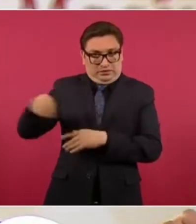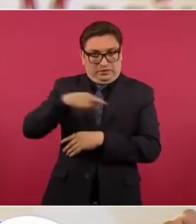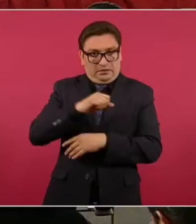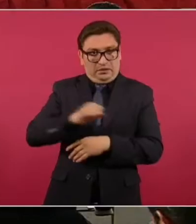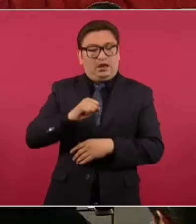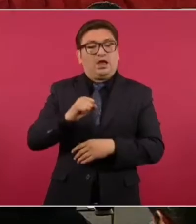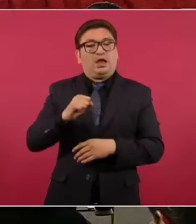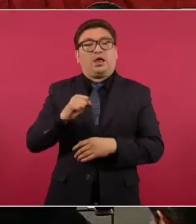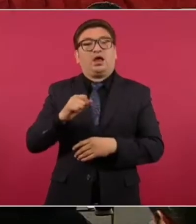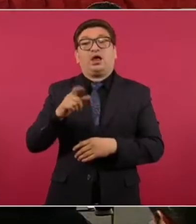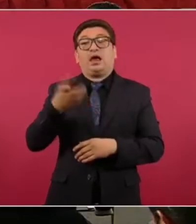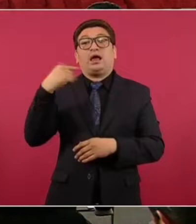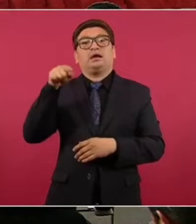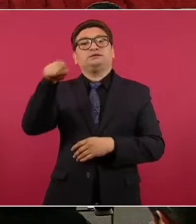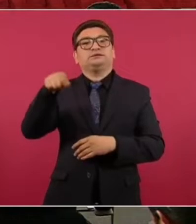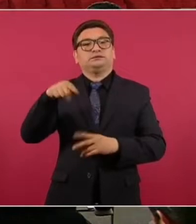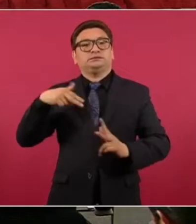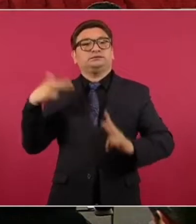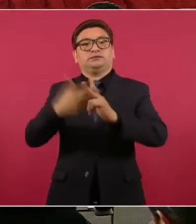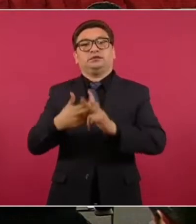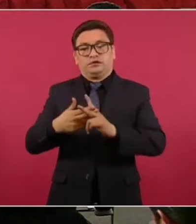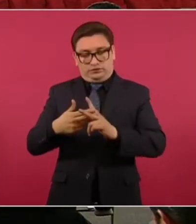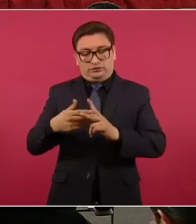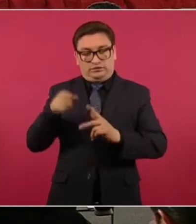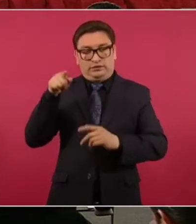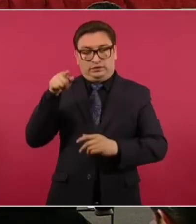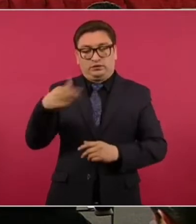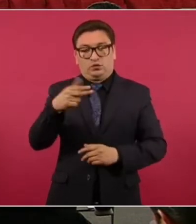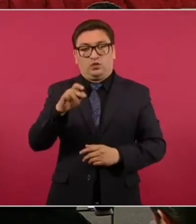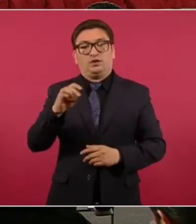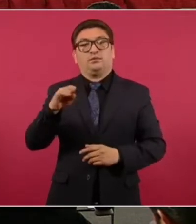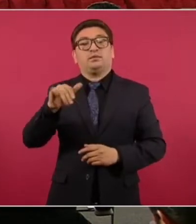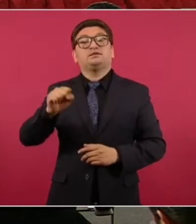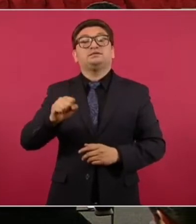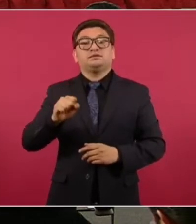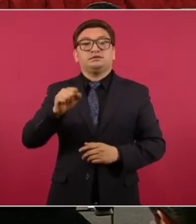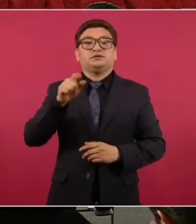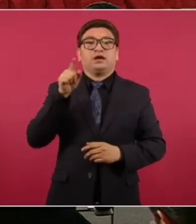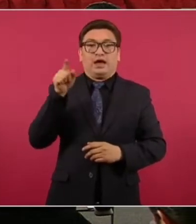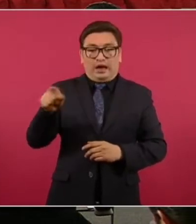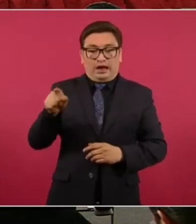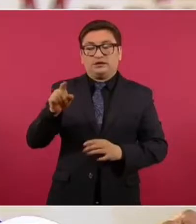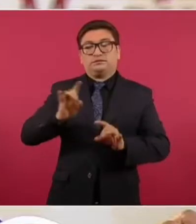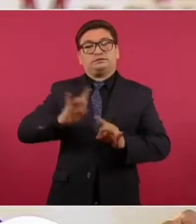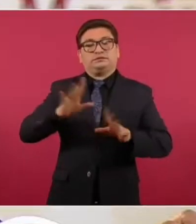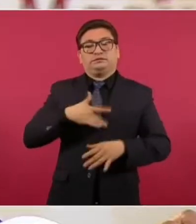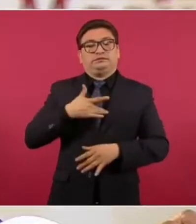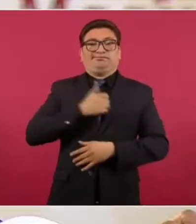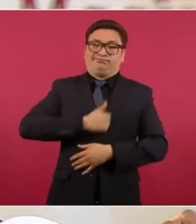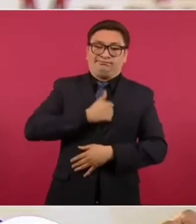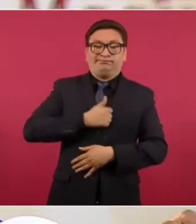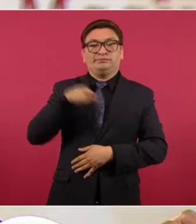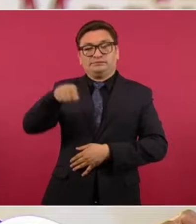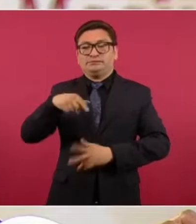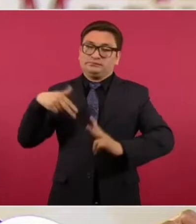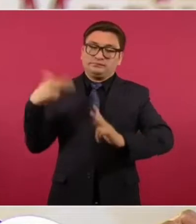aquel homicidio que hubo en Guaymas, donde desafortunadamente también